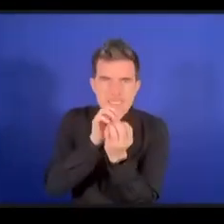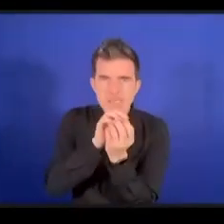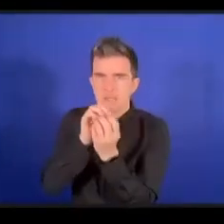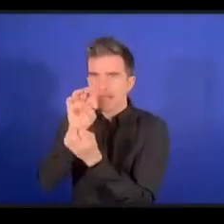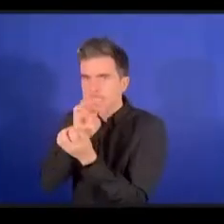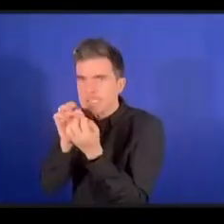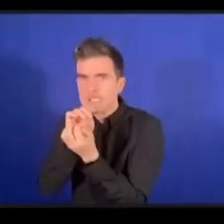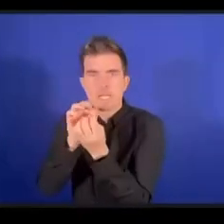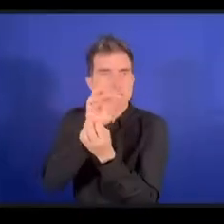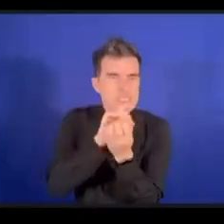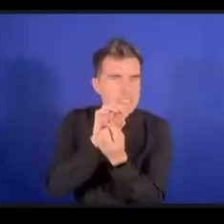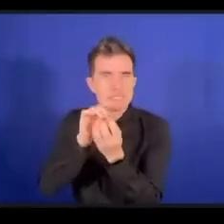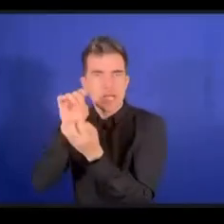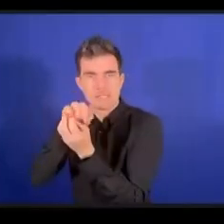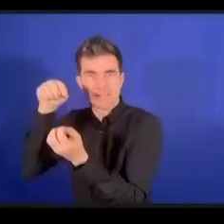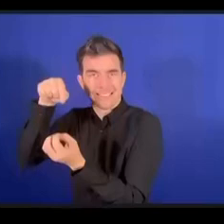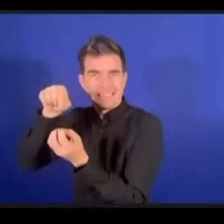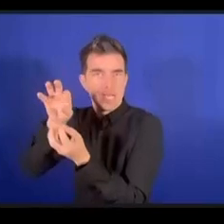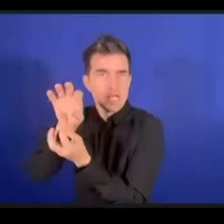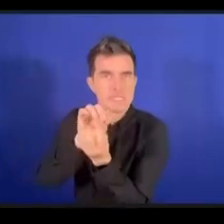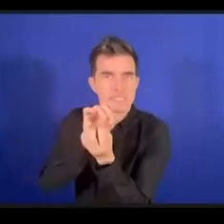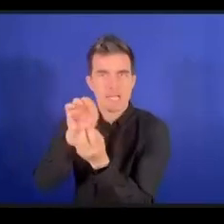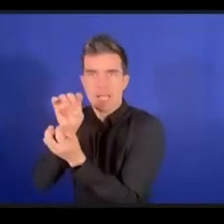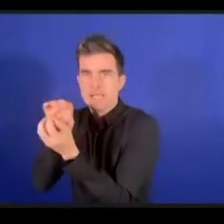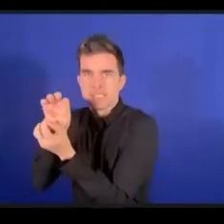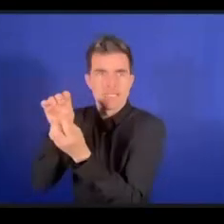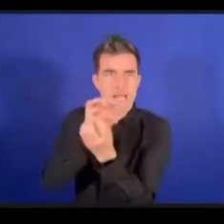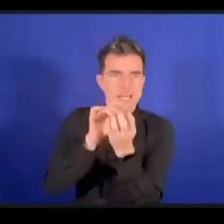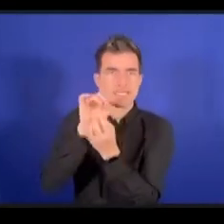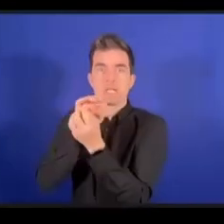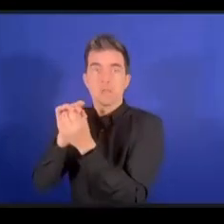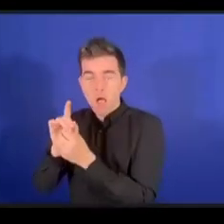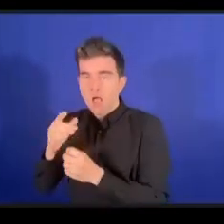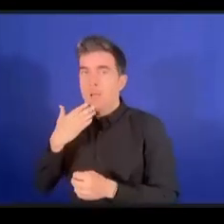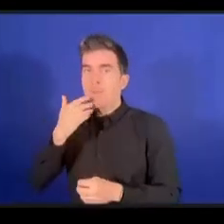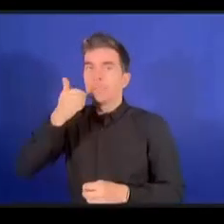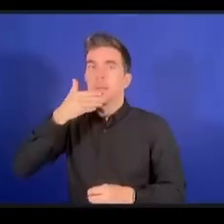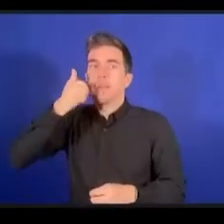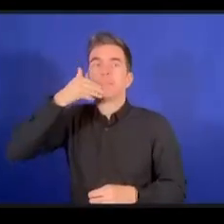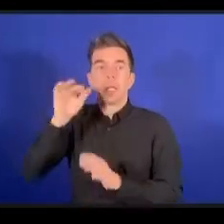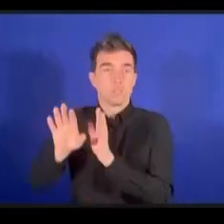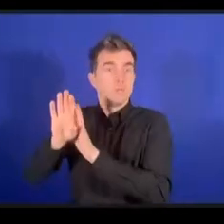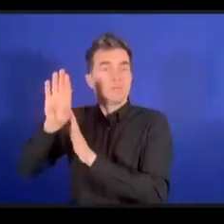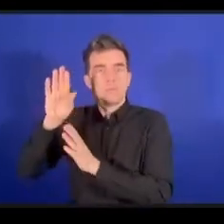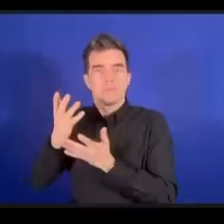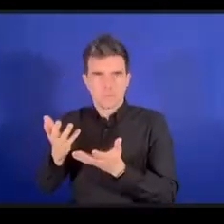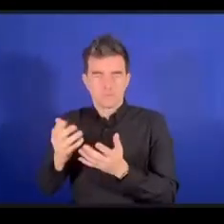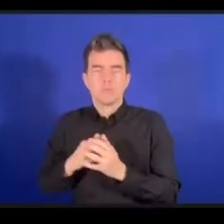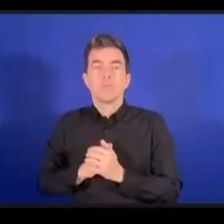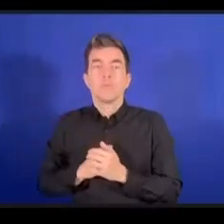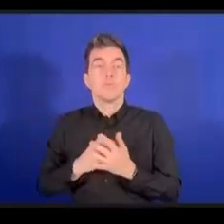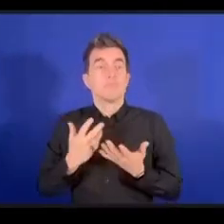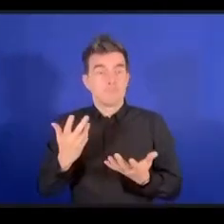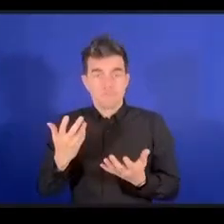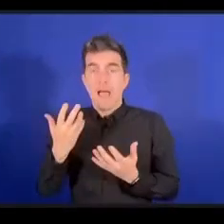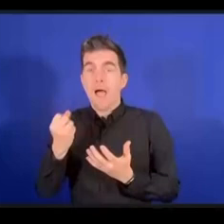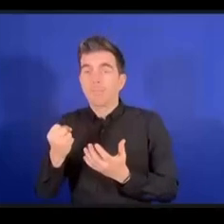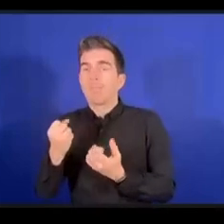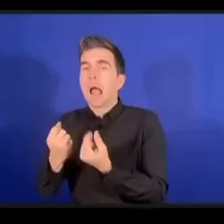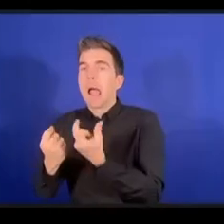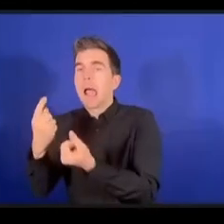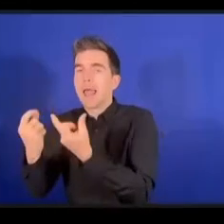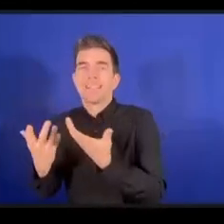las cosas mejores o las empeoran en el internet básicamente en cuanto a las aplicaciones la gente